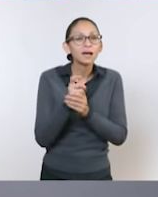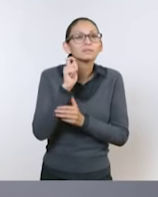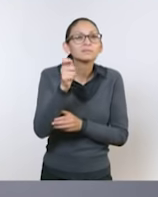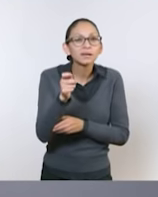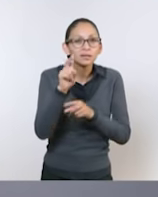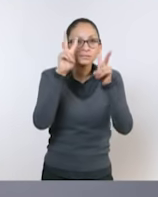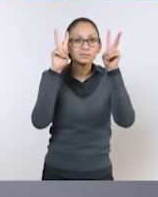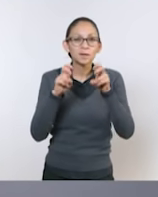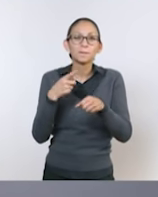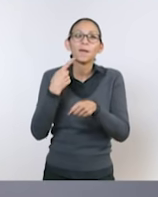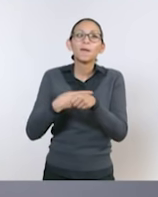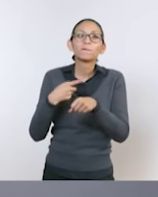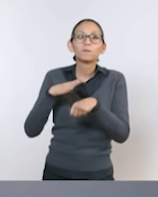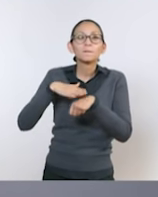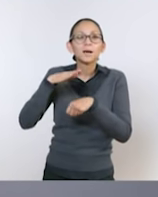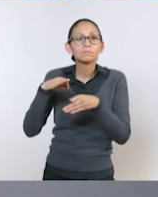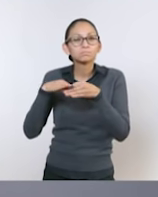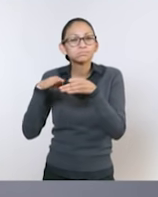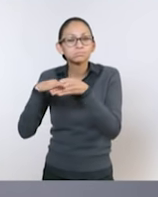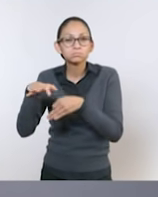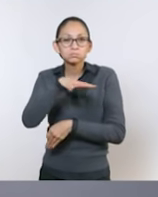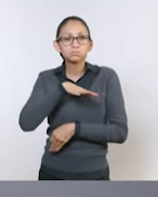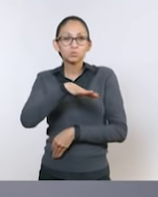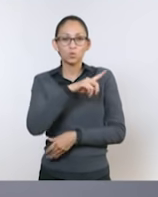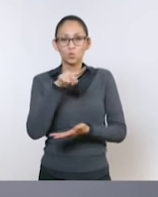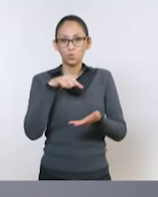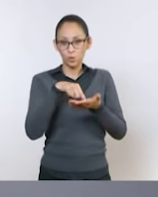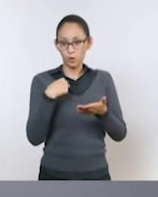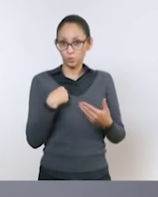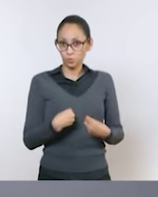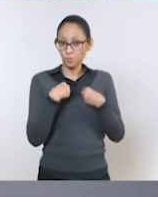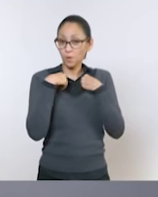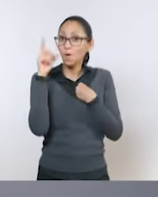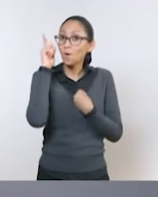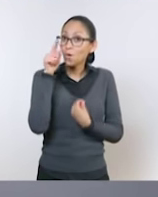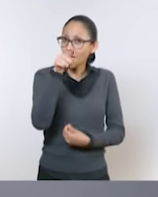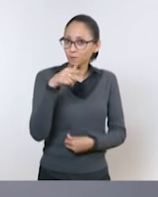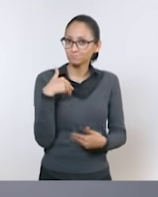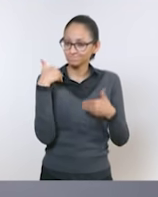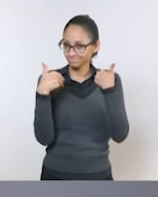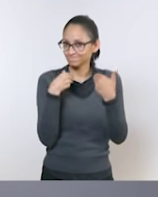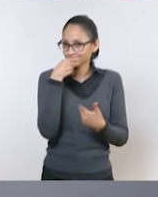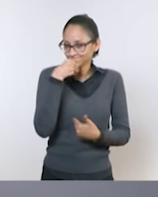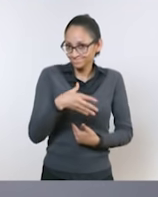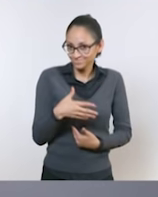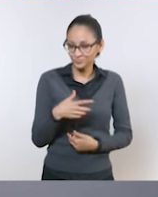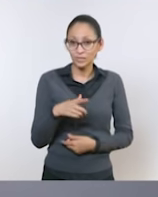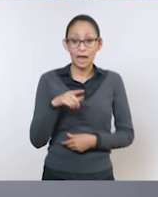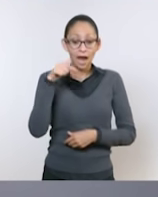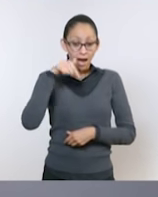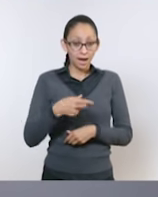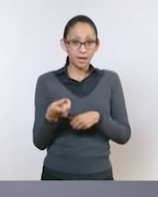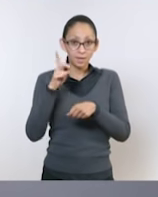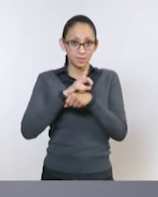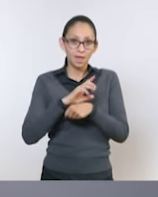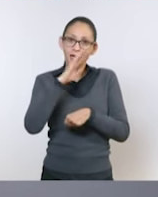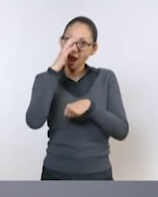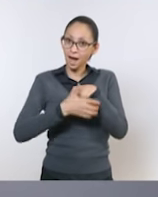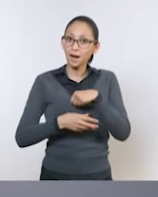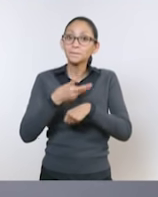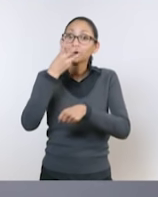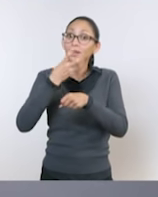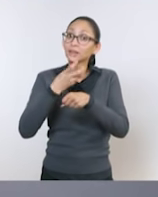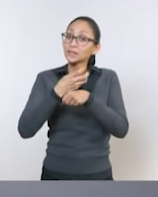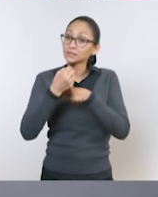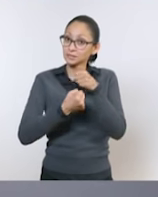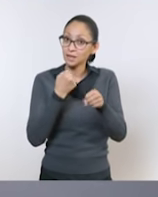la clase de las enfermedades más comunes del lugar donde vivo. Esperamos que lo hayan disfrutado tanto como nosotros. Hasta